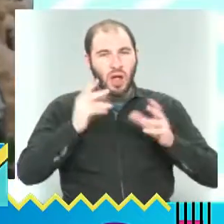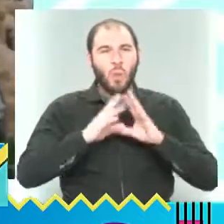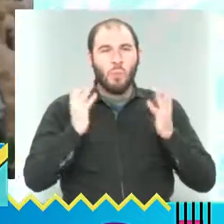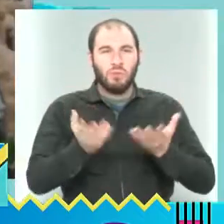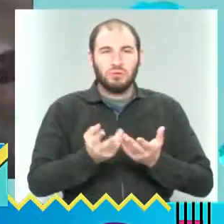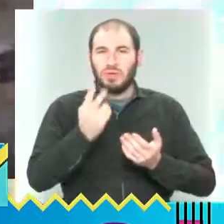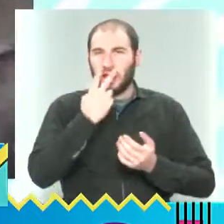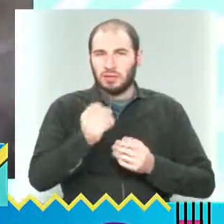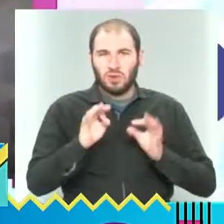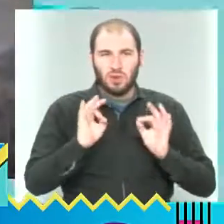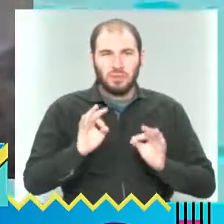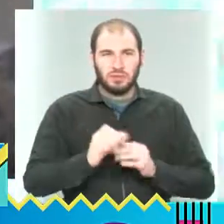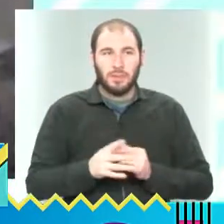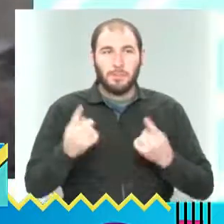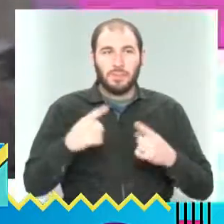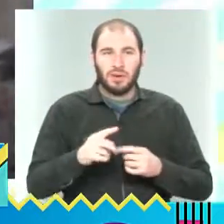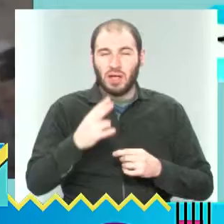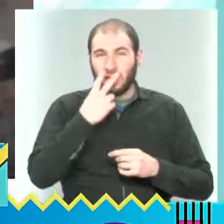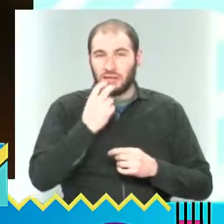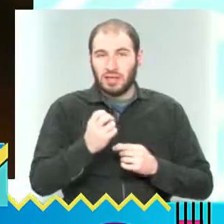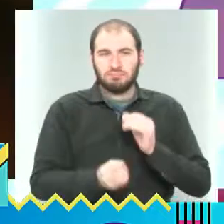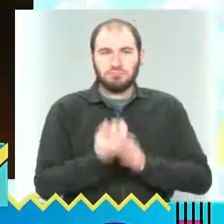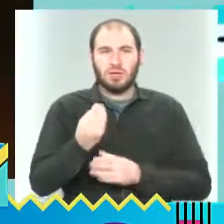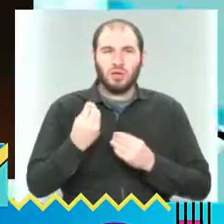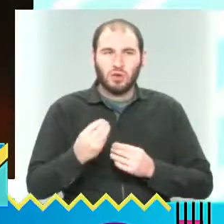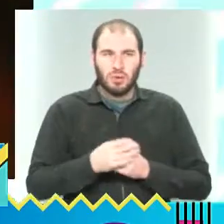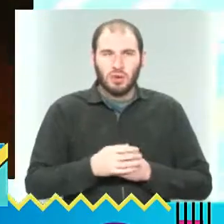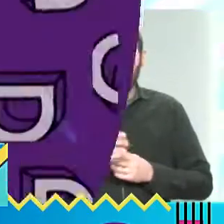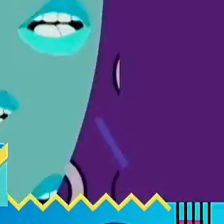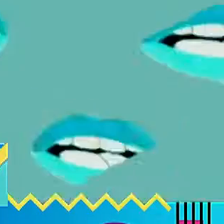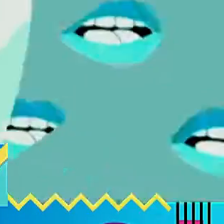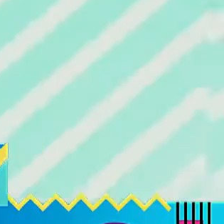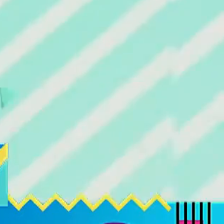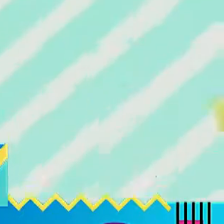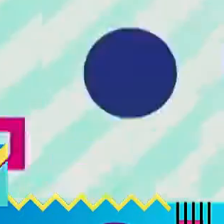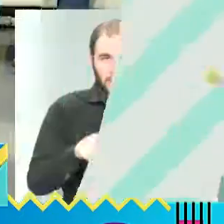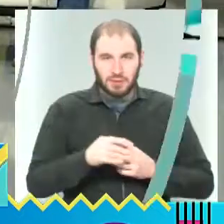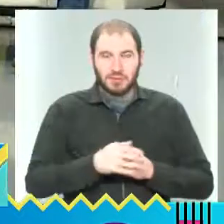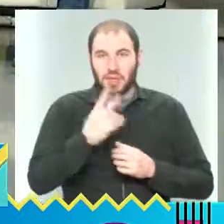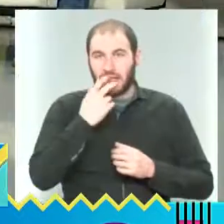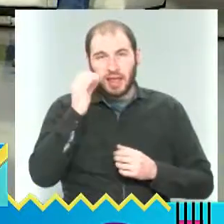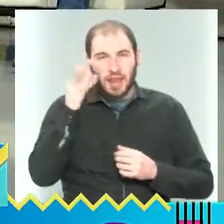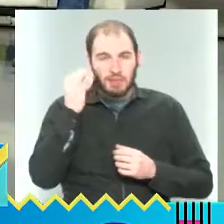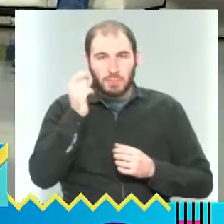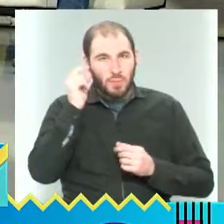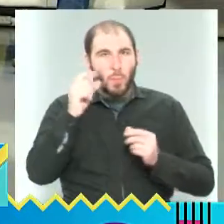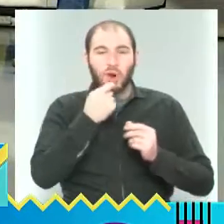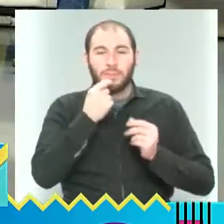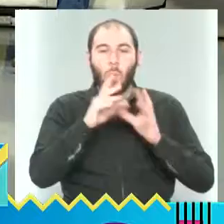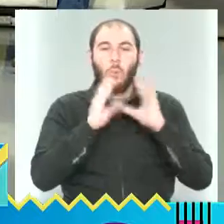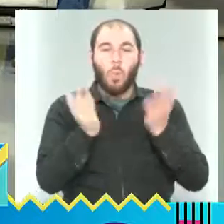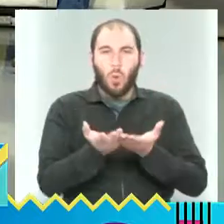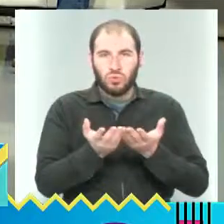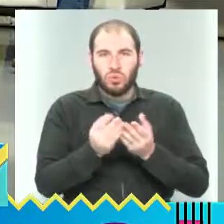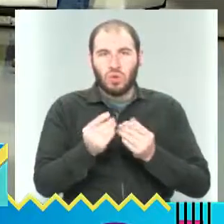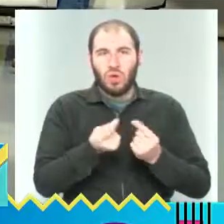sea eléctrico, pero con electricidad generada a partir de energías limpias, porque si pensamos en un mundo cada vez con